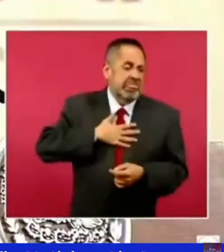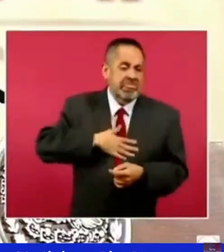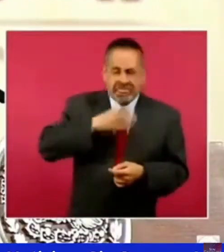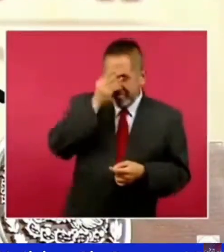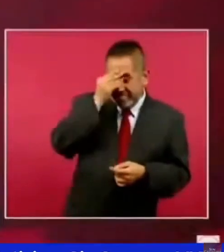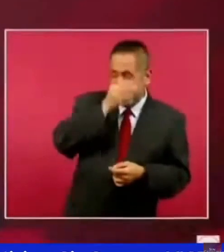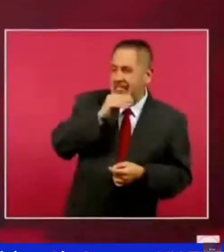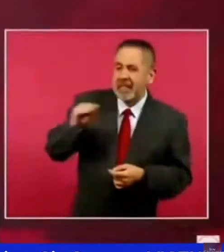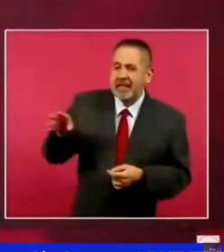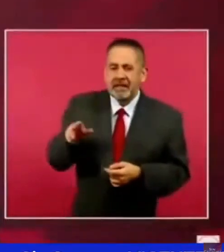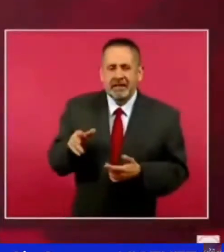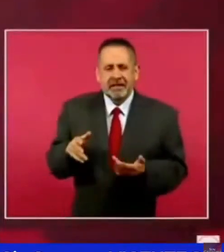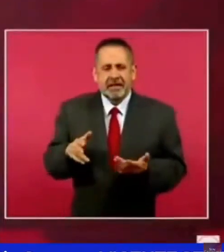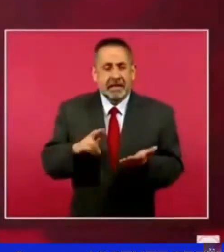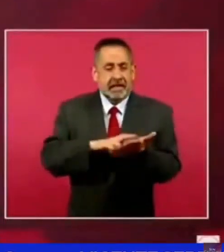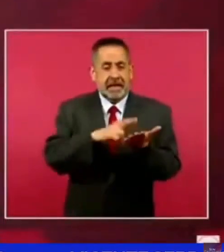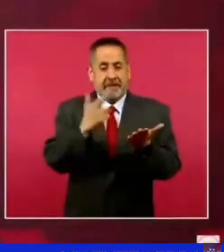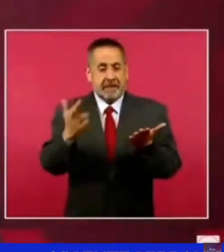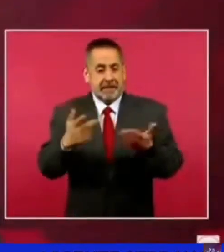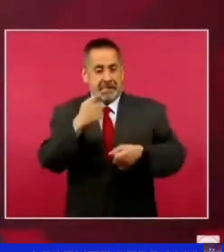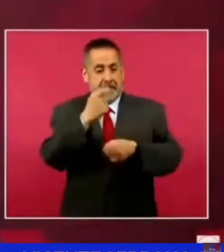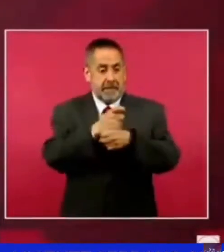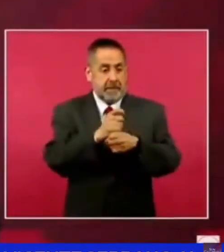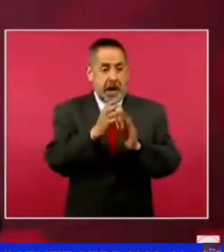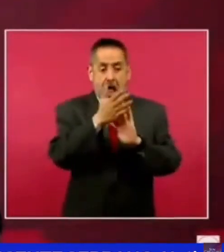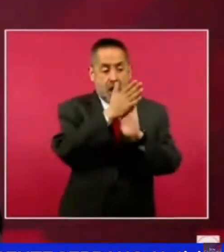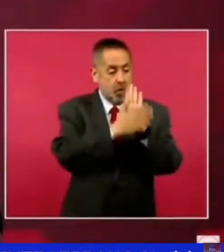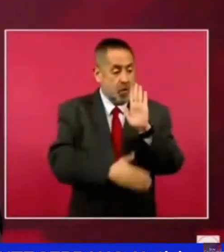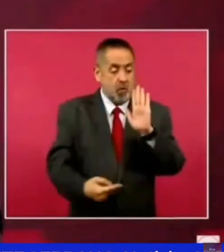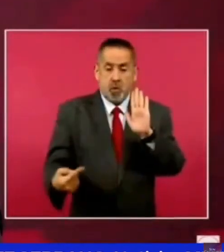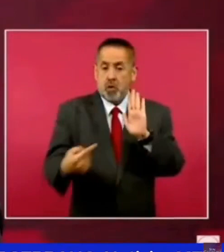portada, como nota principal,